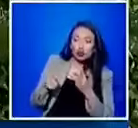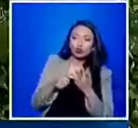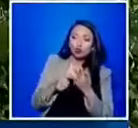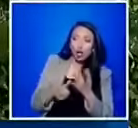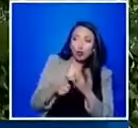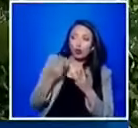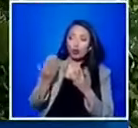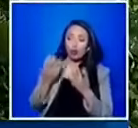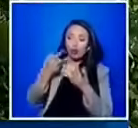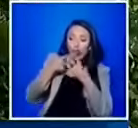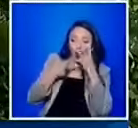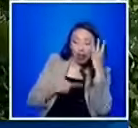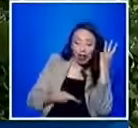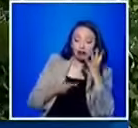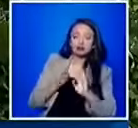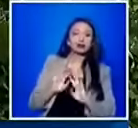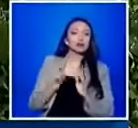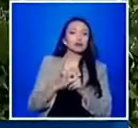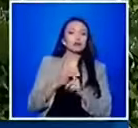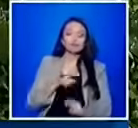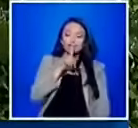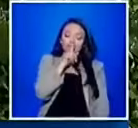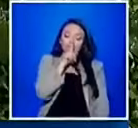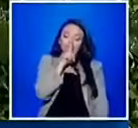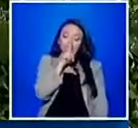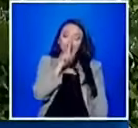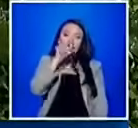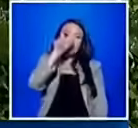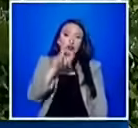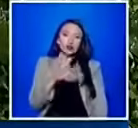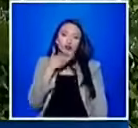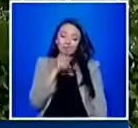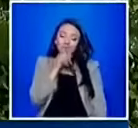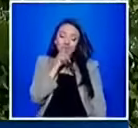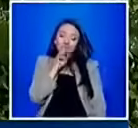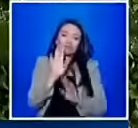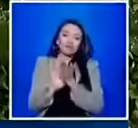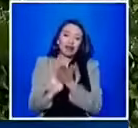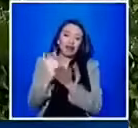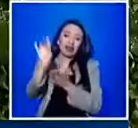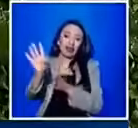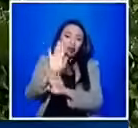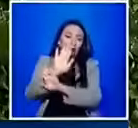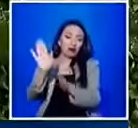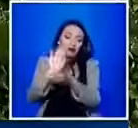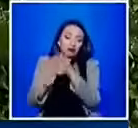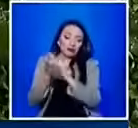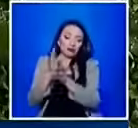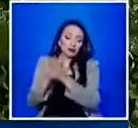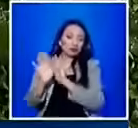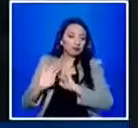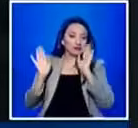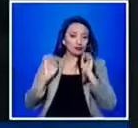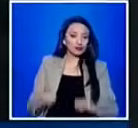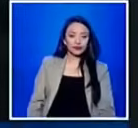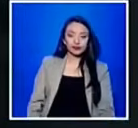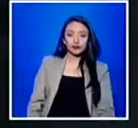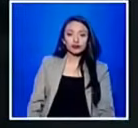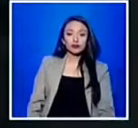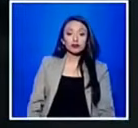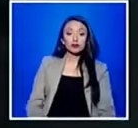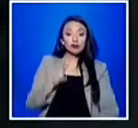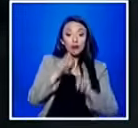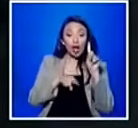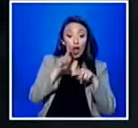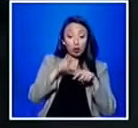de dónde vives, de qué es lo que haces, a qué te dedicas. Entonces las personas a veces dicen, prefiero no denunciar y únicamente se quedan en el anonimato.